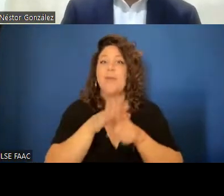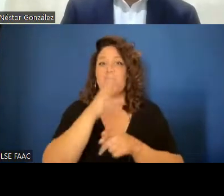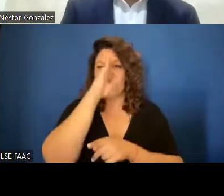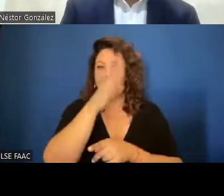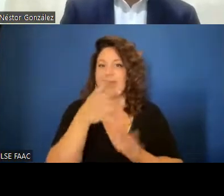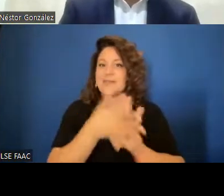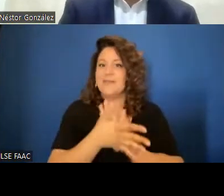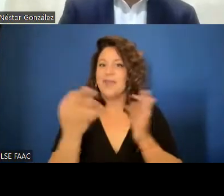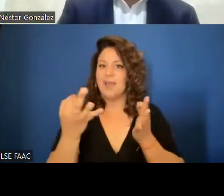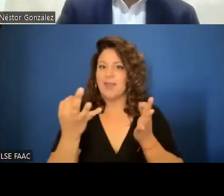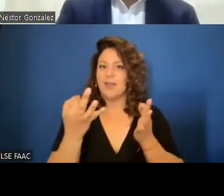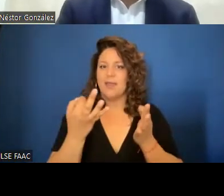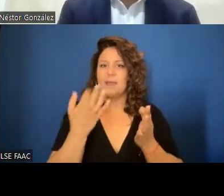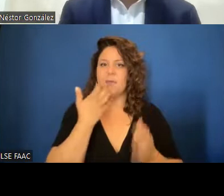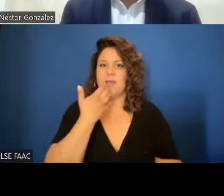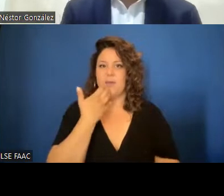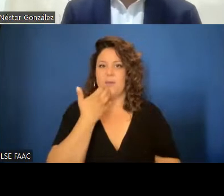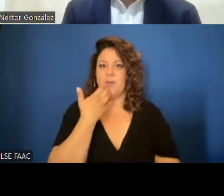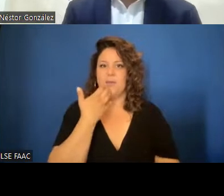que nos podamos encontrar.